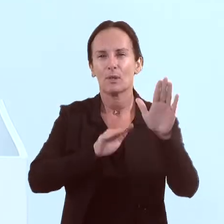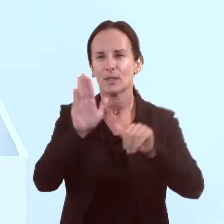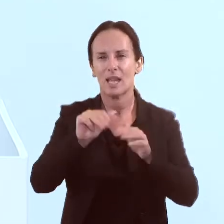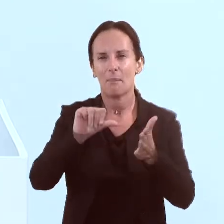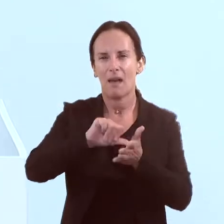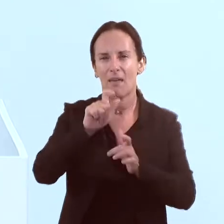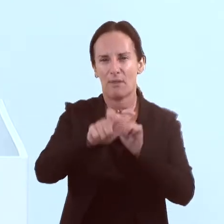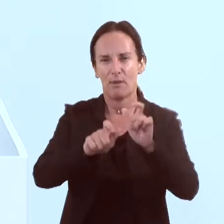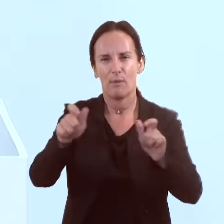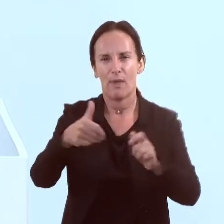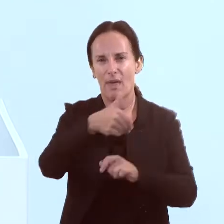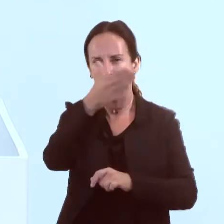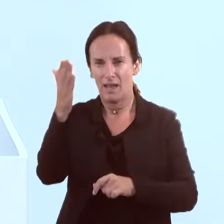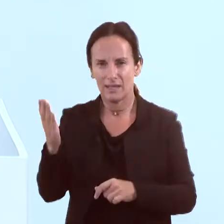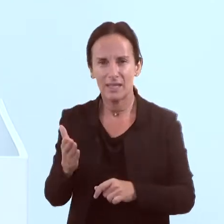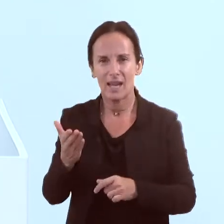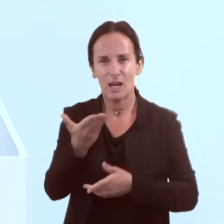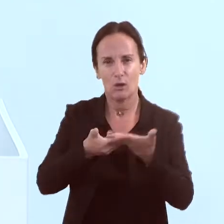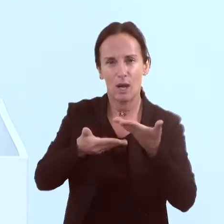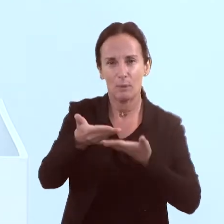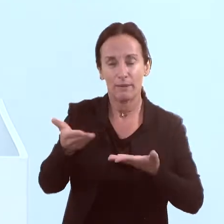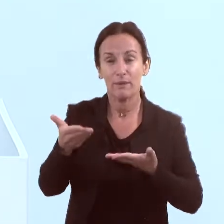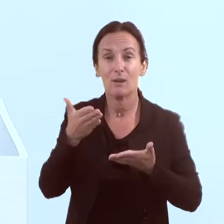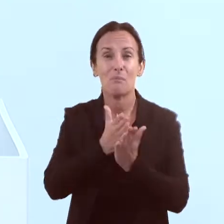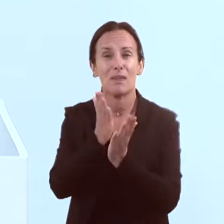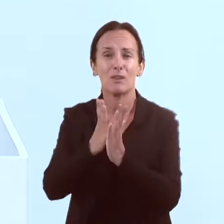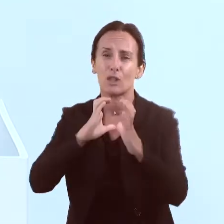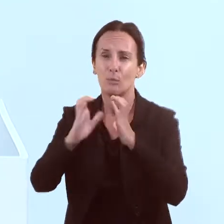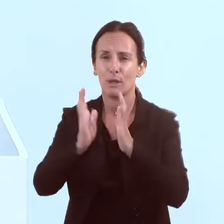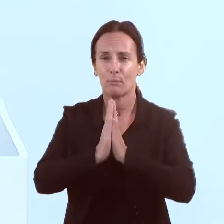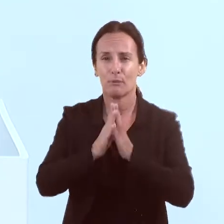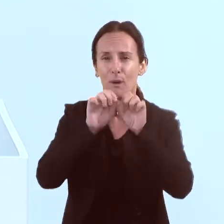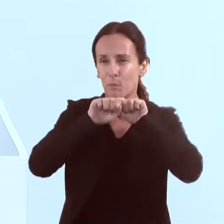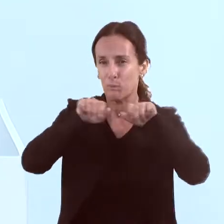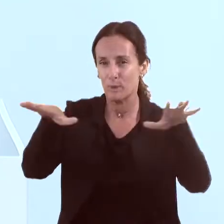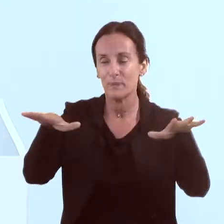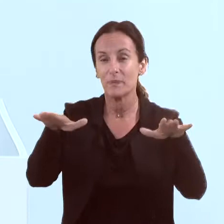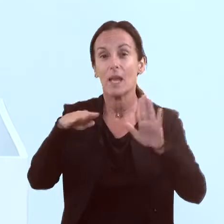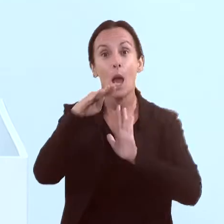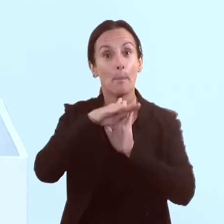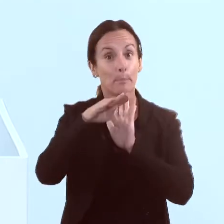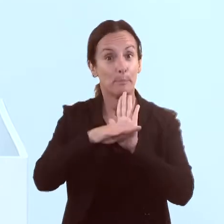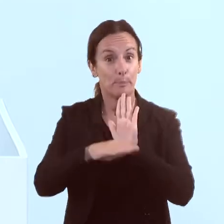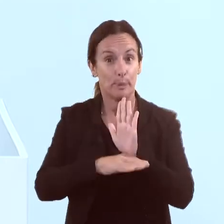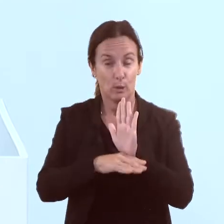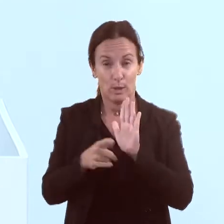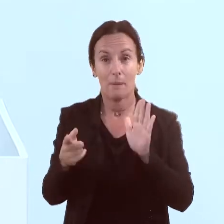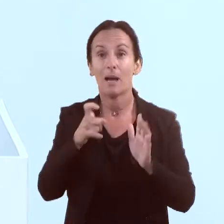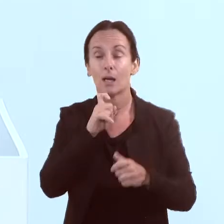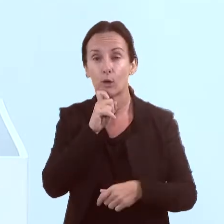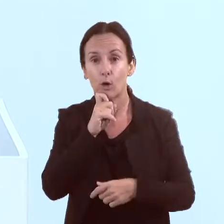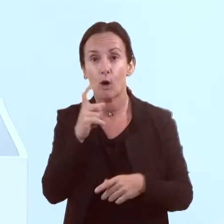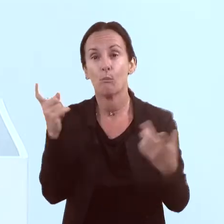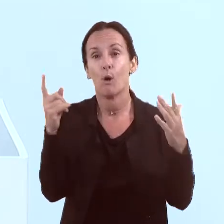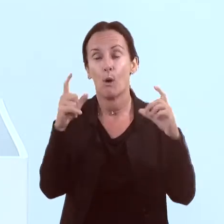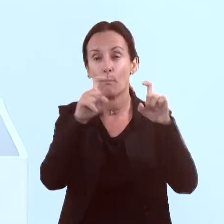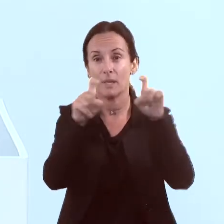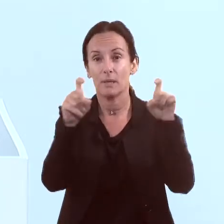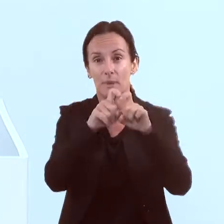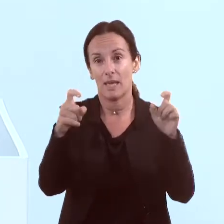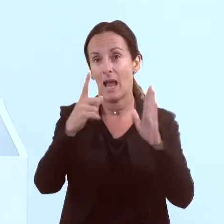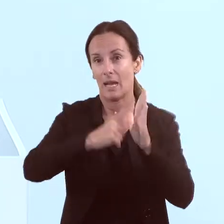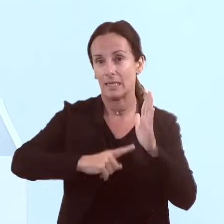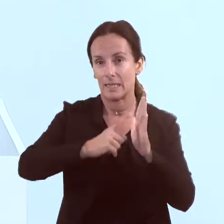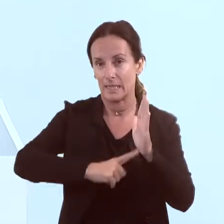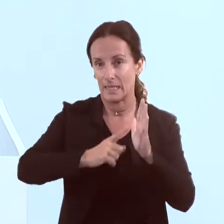esto. El programa se va a desarrollar con arrendamiento de viviendas en el mercado privado